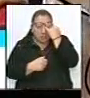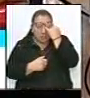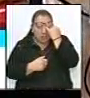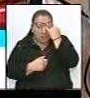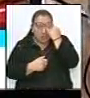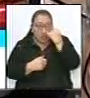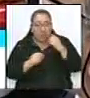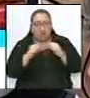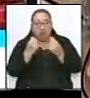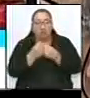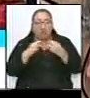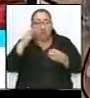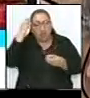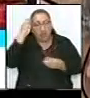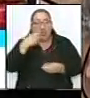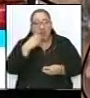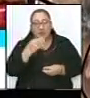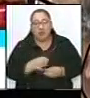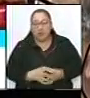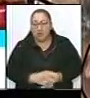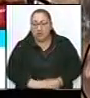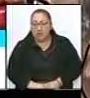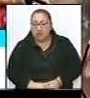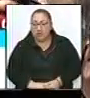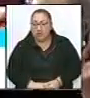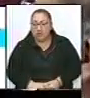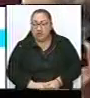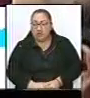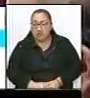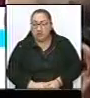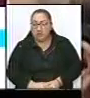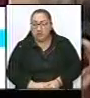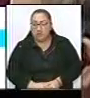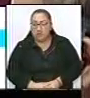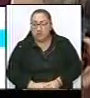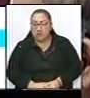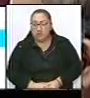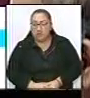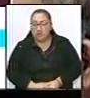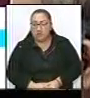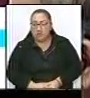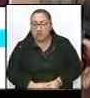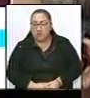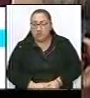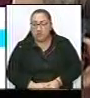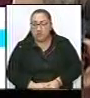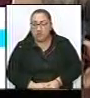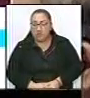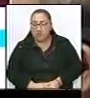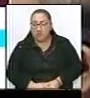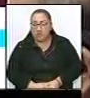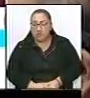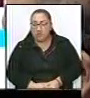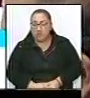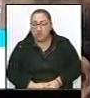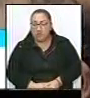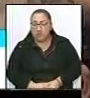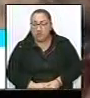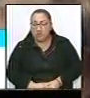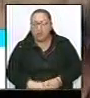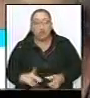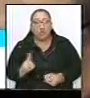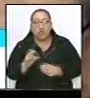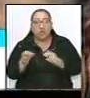partidos políticos. Esa es la verdad. Y casualmente no se explicaban por qué esta serie de iniciativas